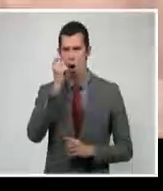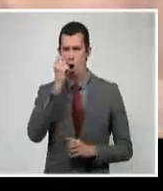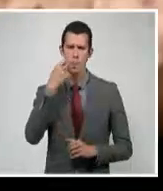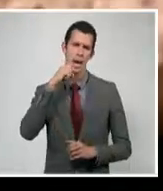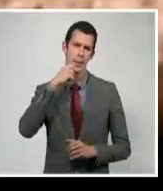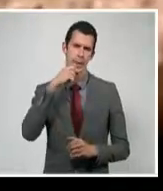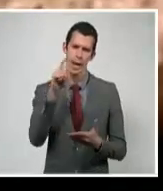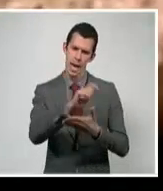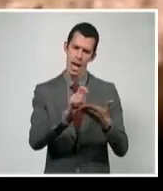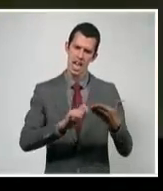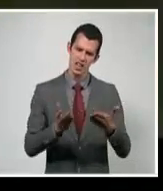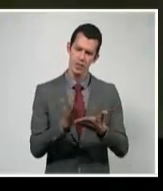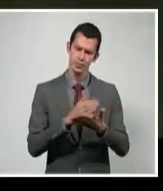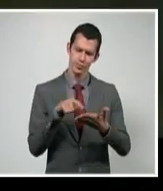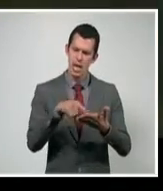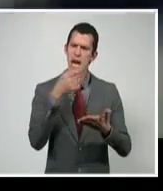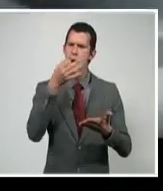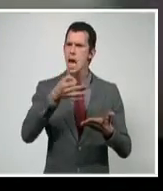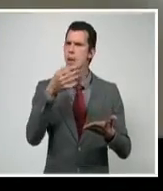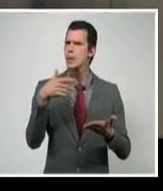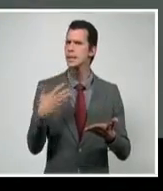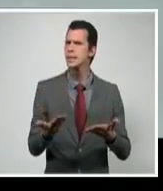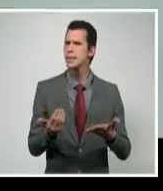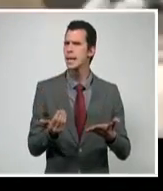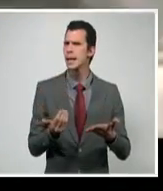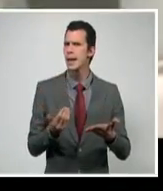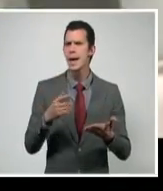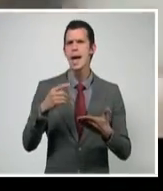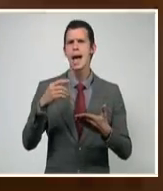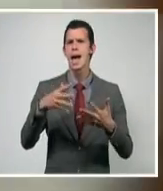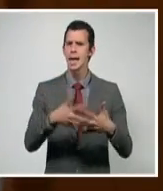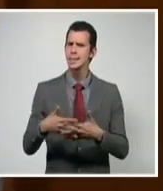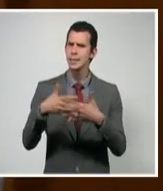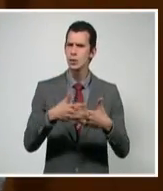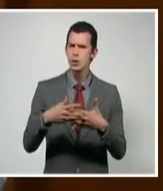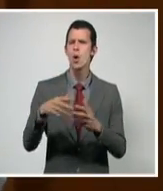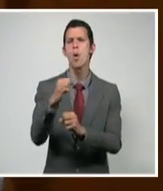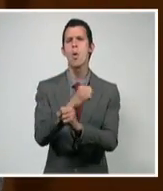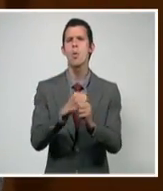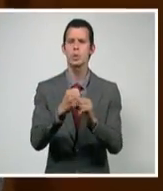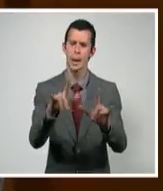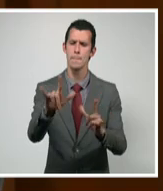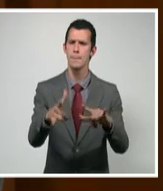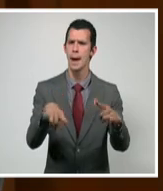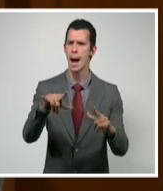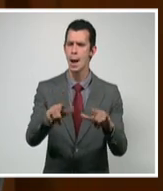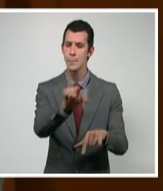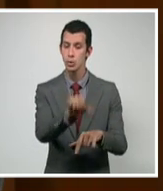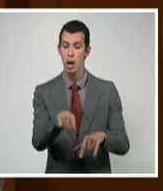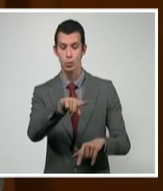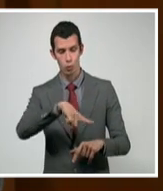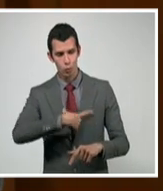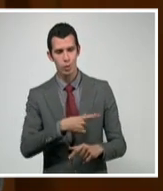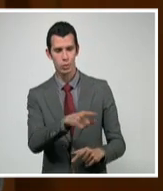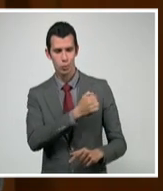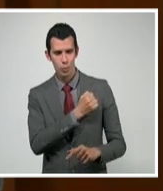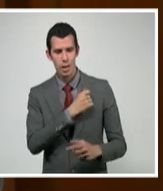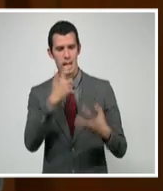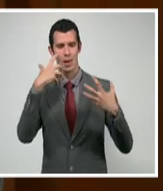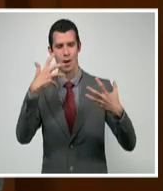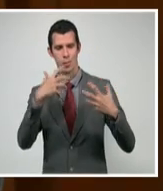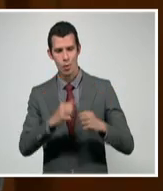Estados Unidos desde la cultura en la confrontación con el bloque socialista. Yo diría que hay una exacerbación de